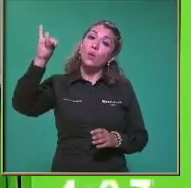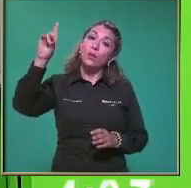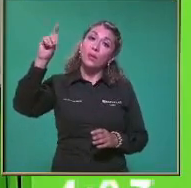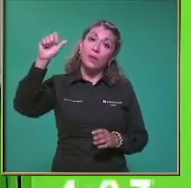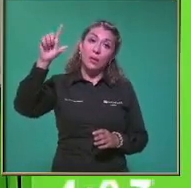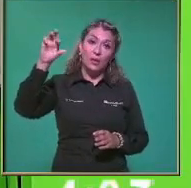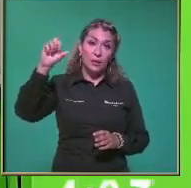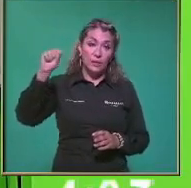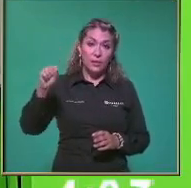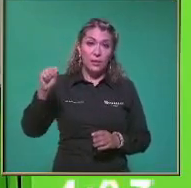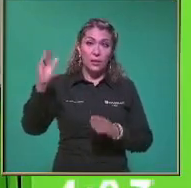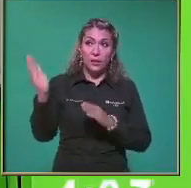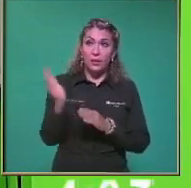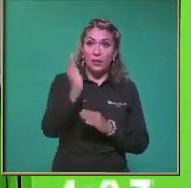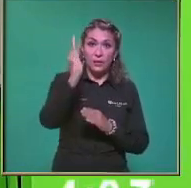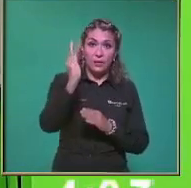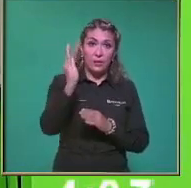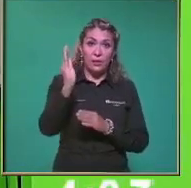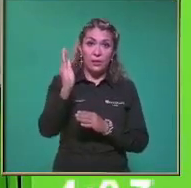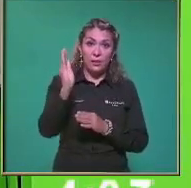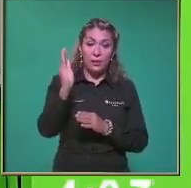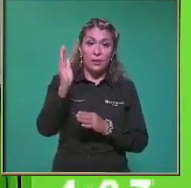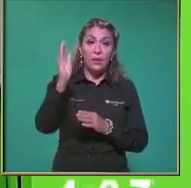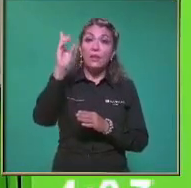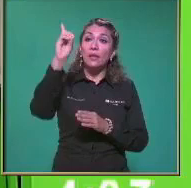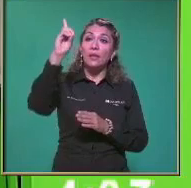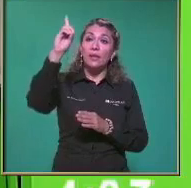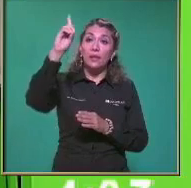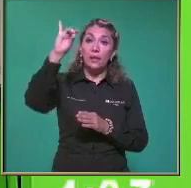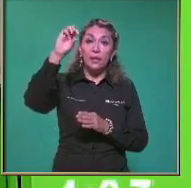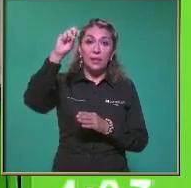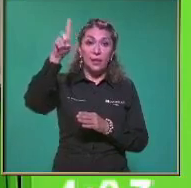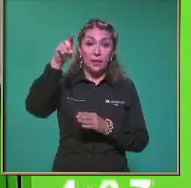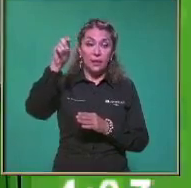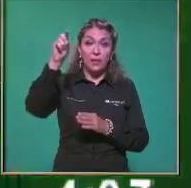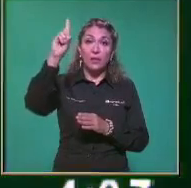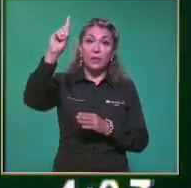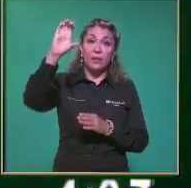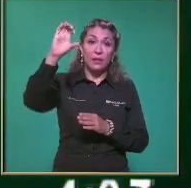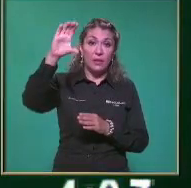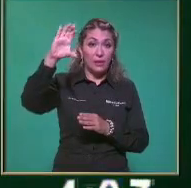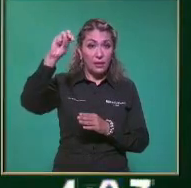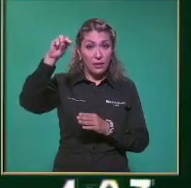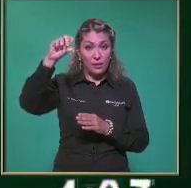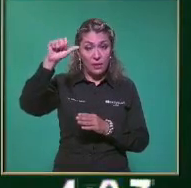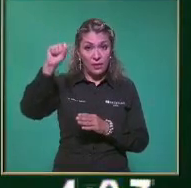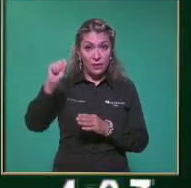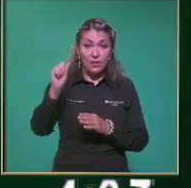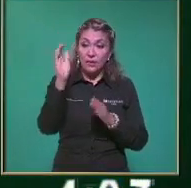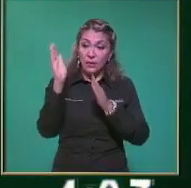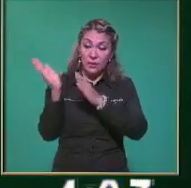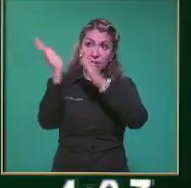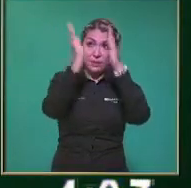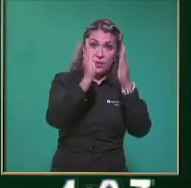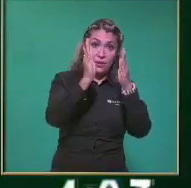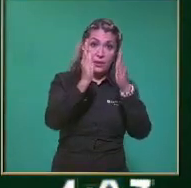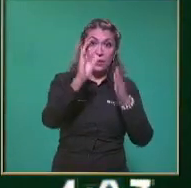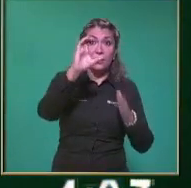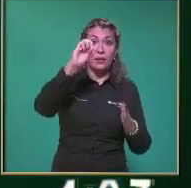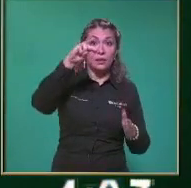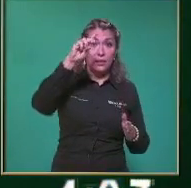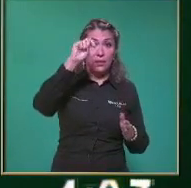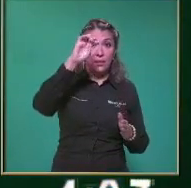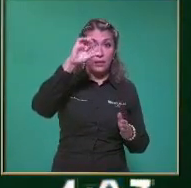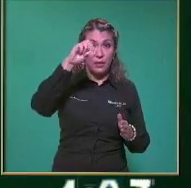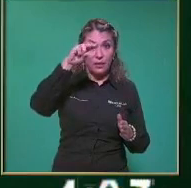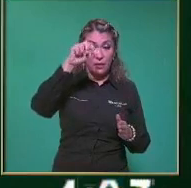La que sigue hacia la izquierda se llama decenas. La que sigue hacia la izquierda se llama